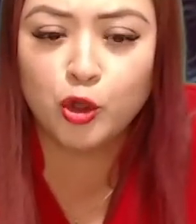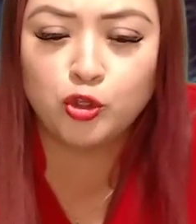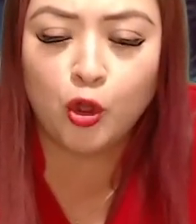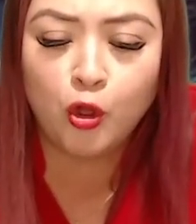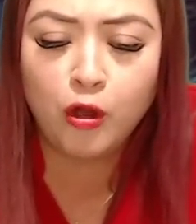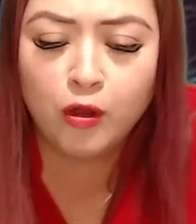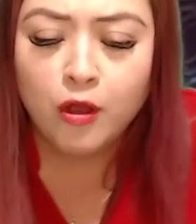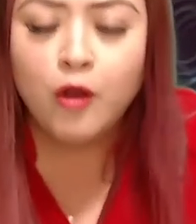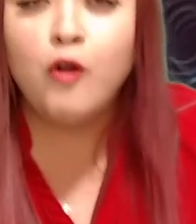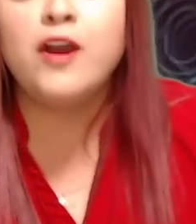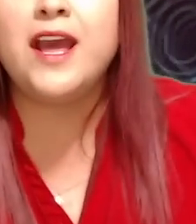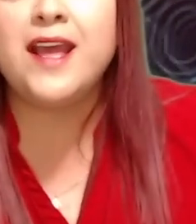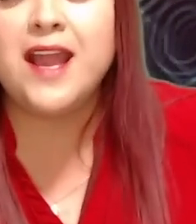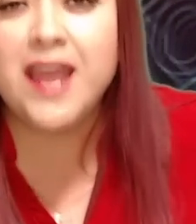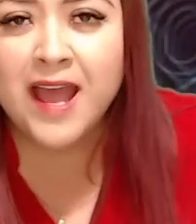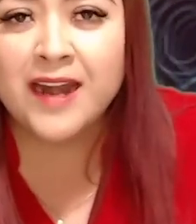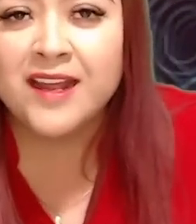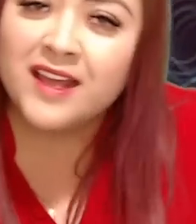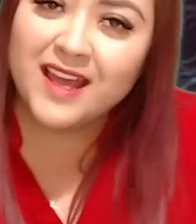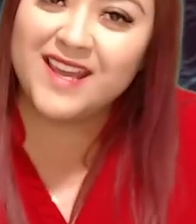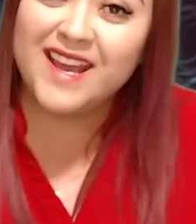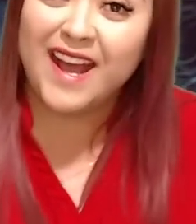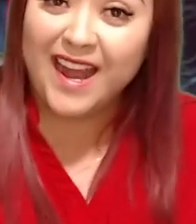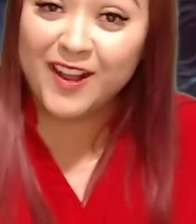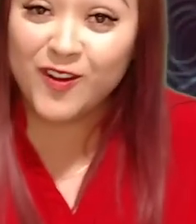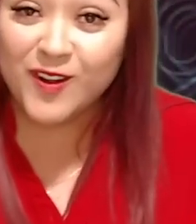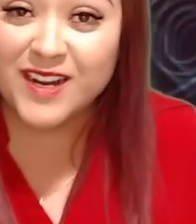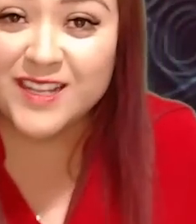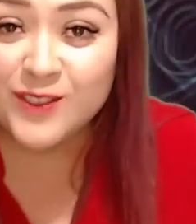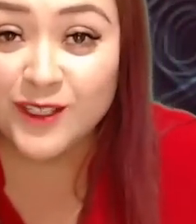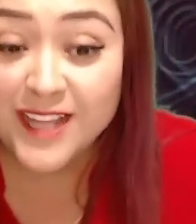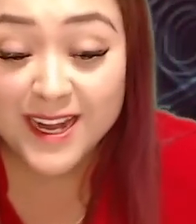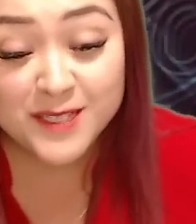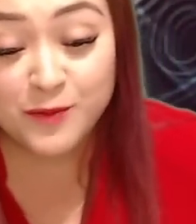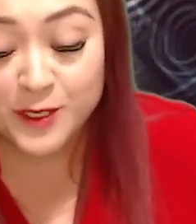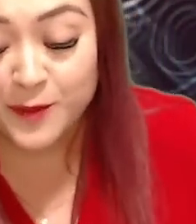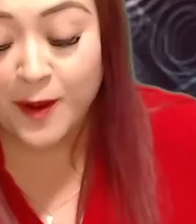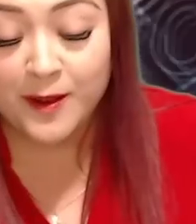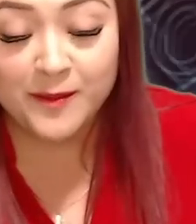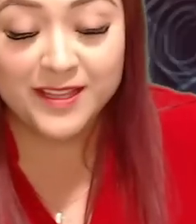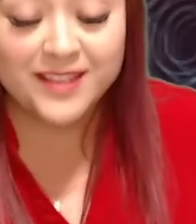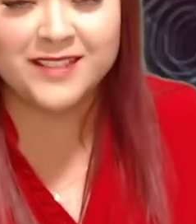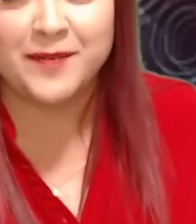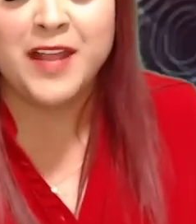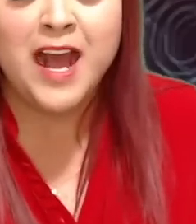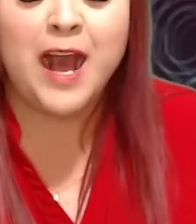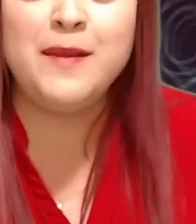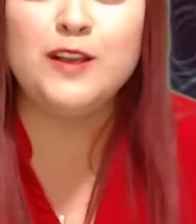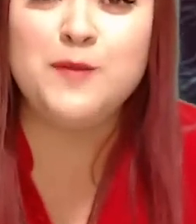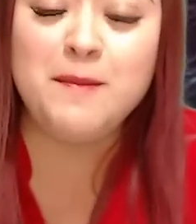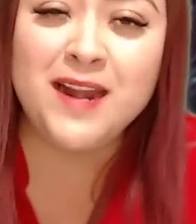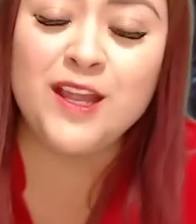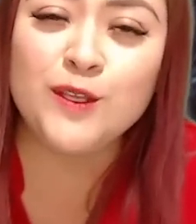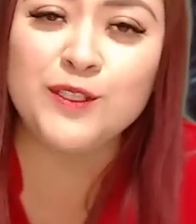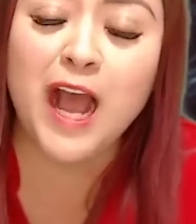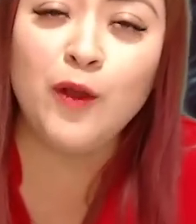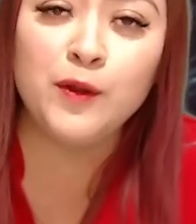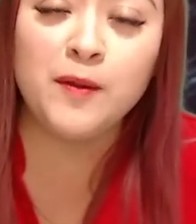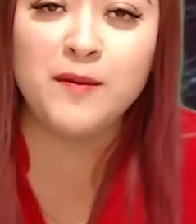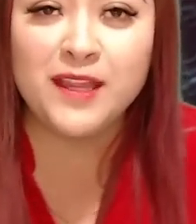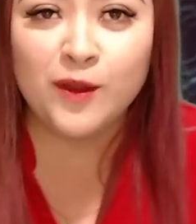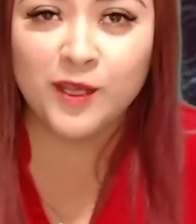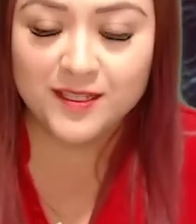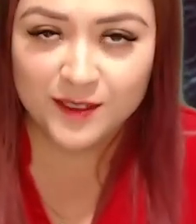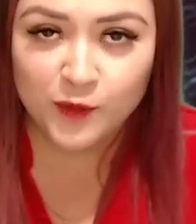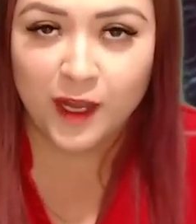un protocolo. ¿O qué querían? ¿Que llegaran con resorteras? Pues probablemente sí. Amigos, bienvenidos a un